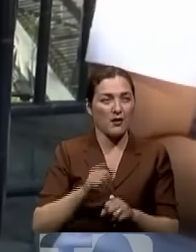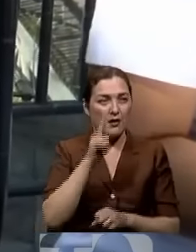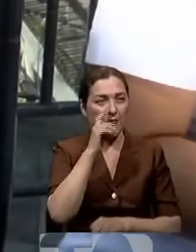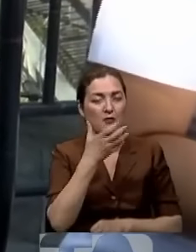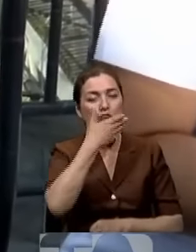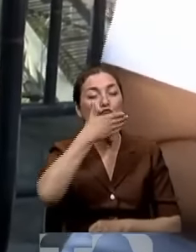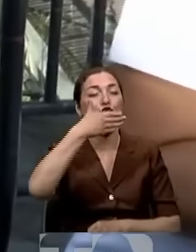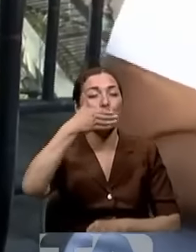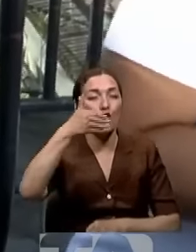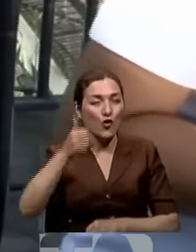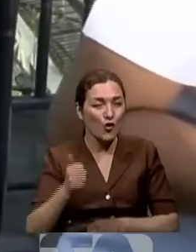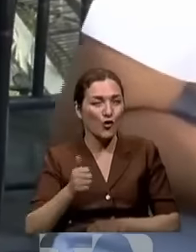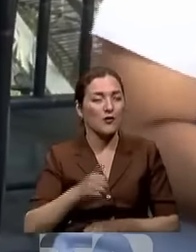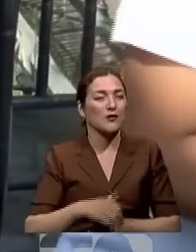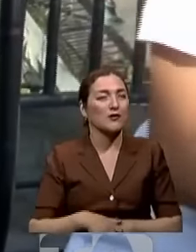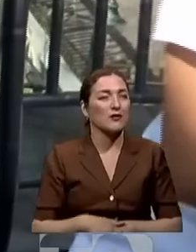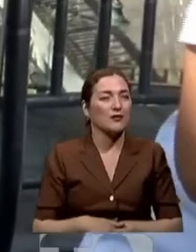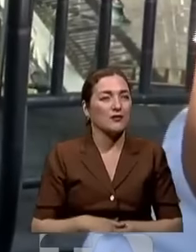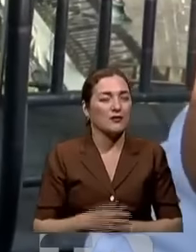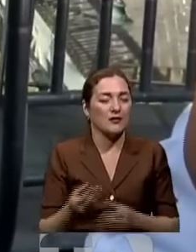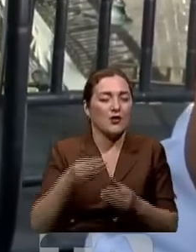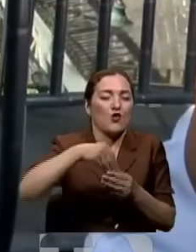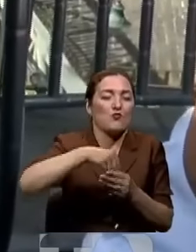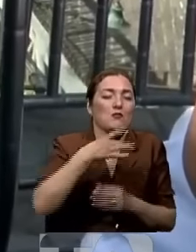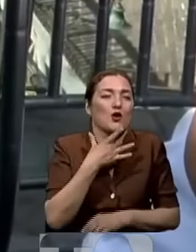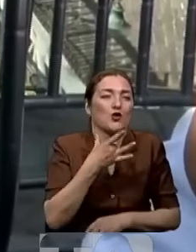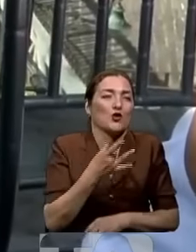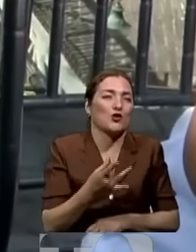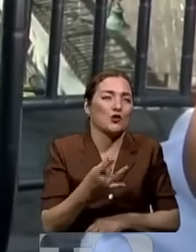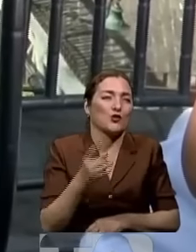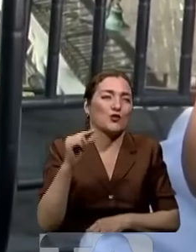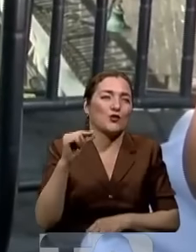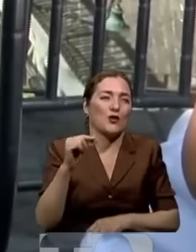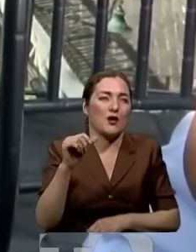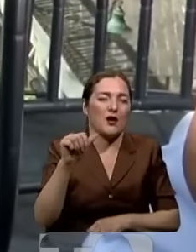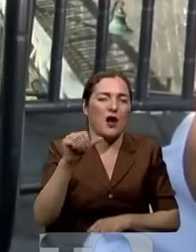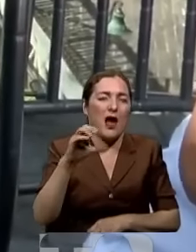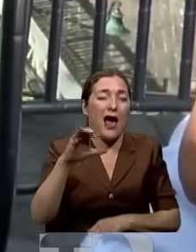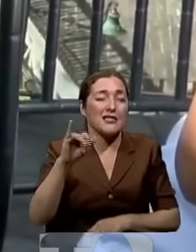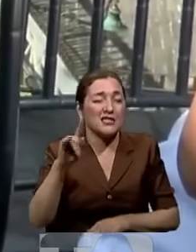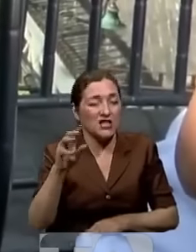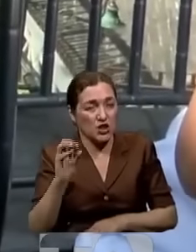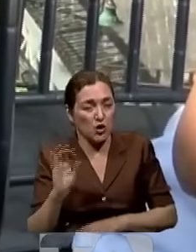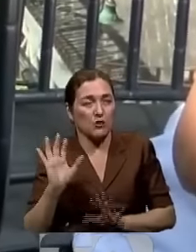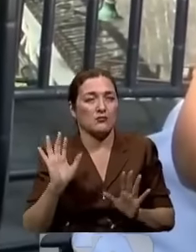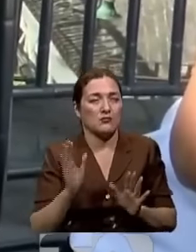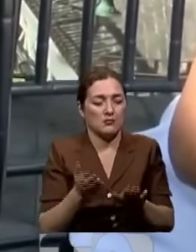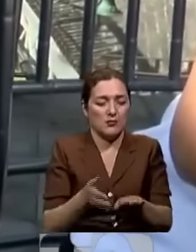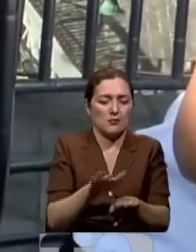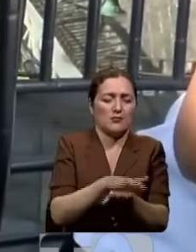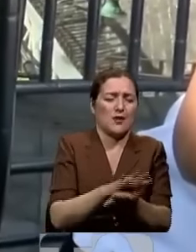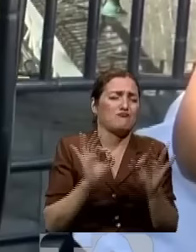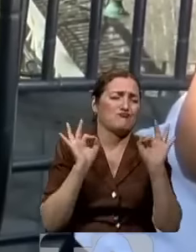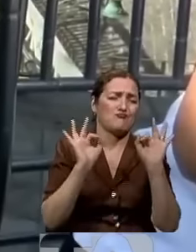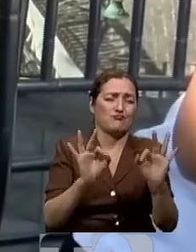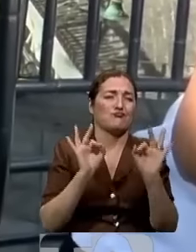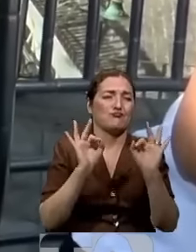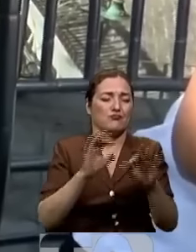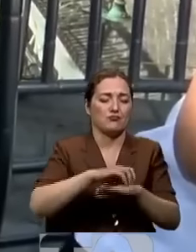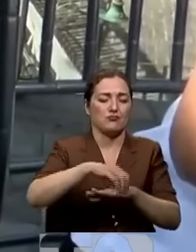mejor, muchísimo mejor. Yo el relleno, para mi gusto, lo sentí un poquito ácido, ¿ok? El fondant, increíble, muy